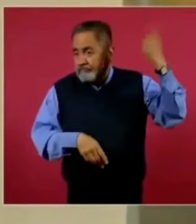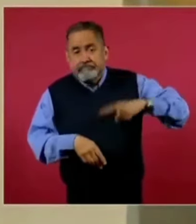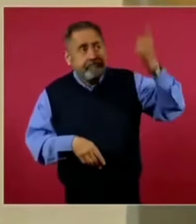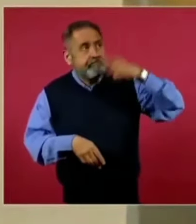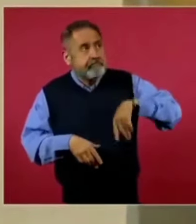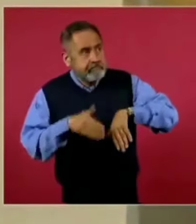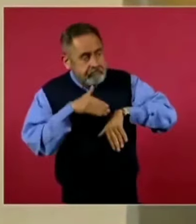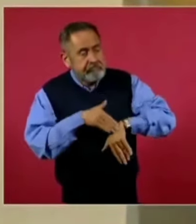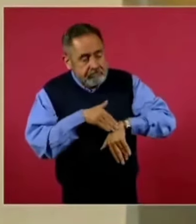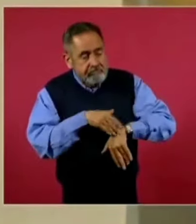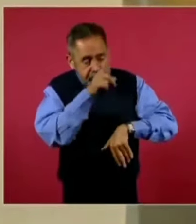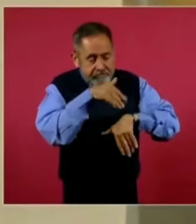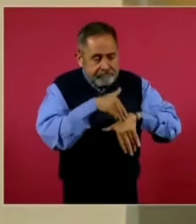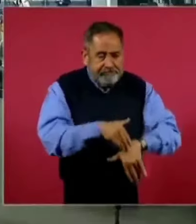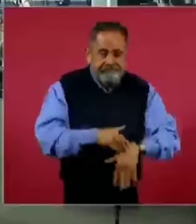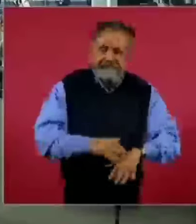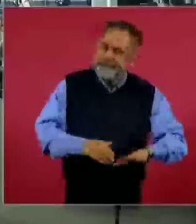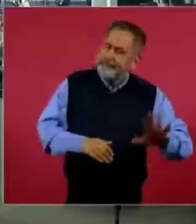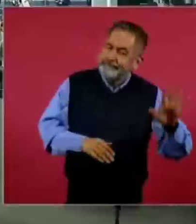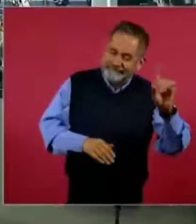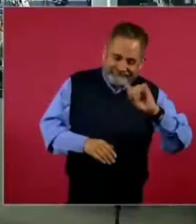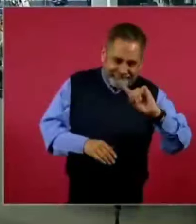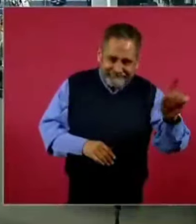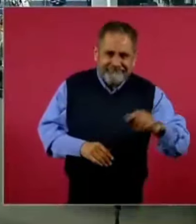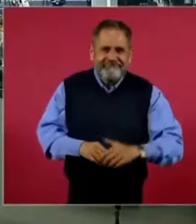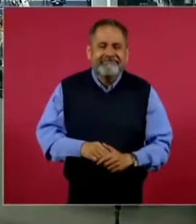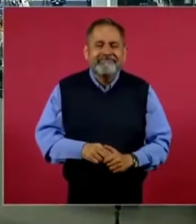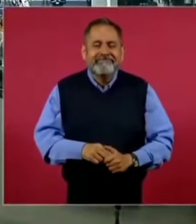extranjero. Nada más que eso